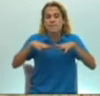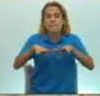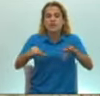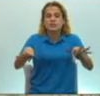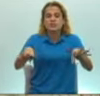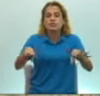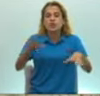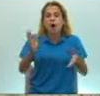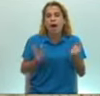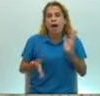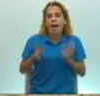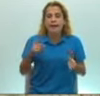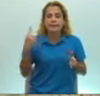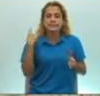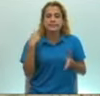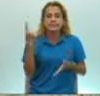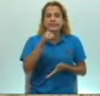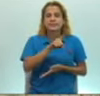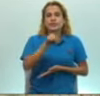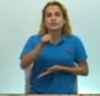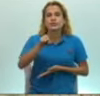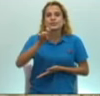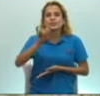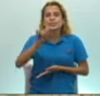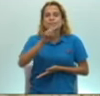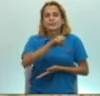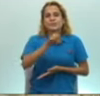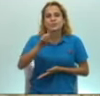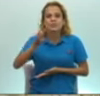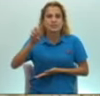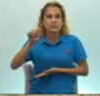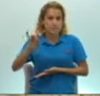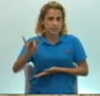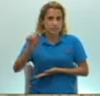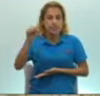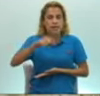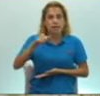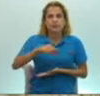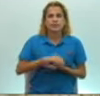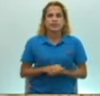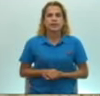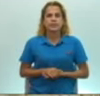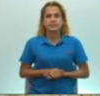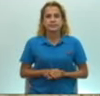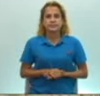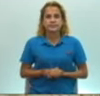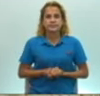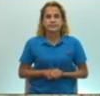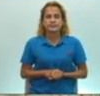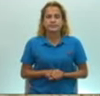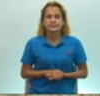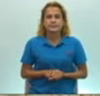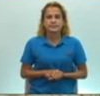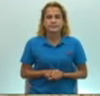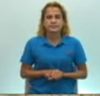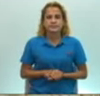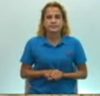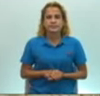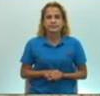Romano alcanzó su máxima expansión entre los años 116 y 117 de nuestra era.